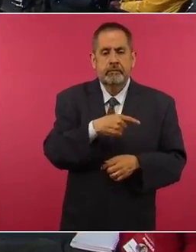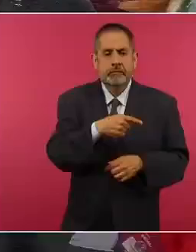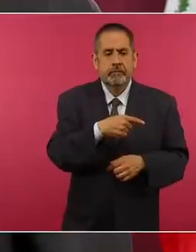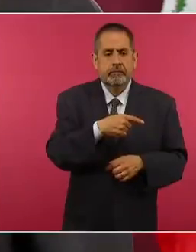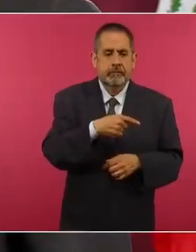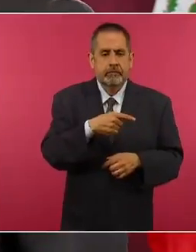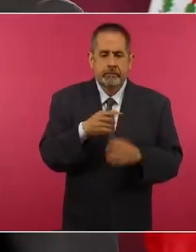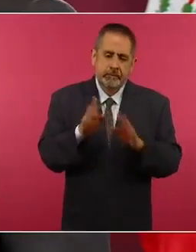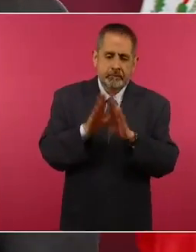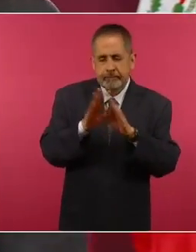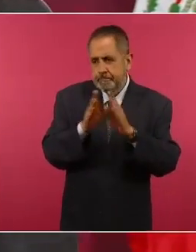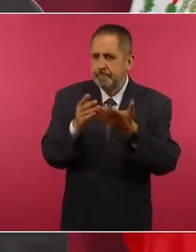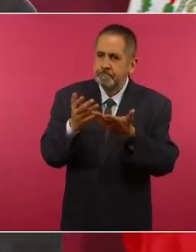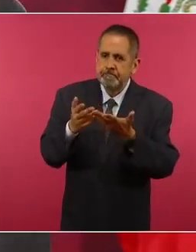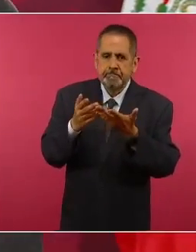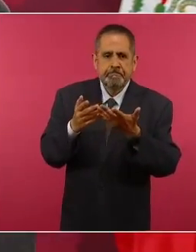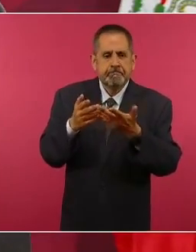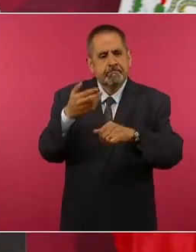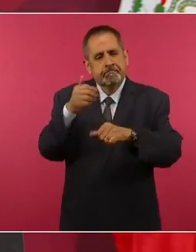de forma